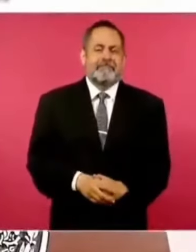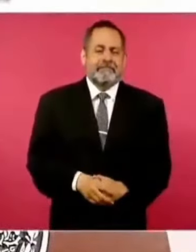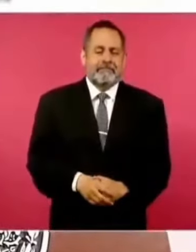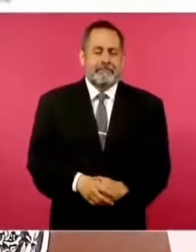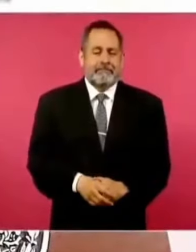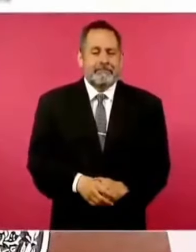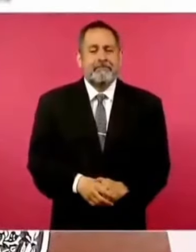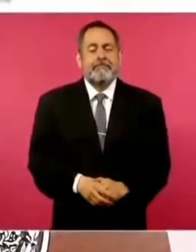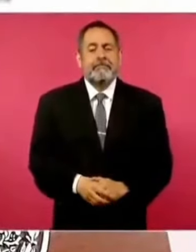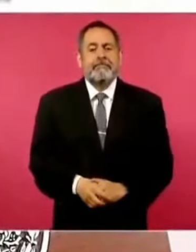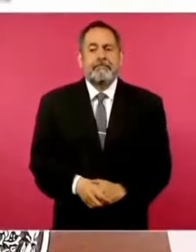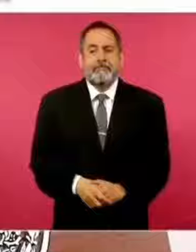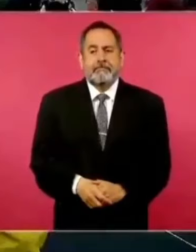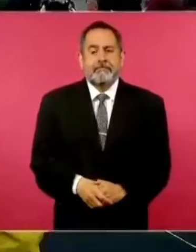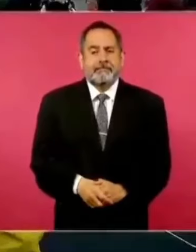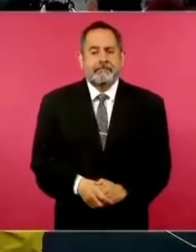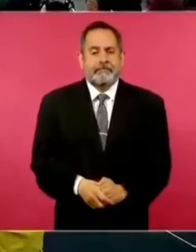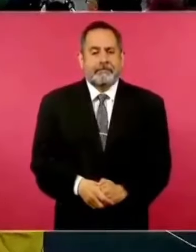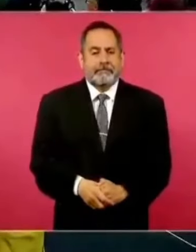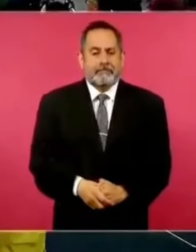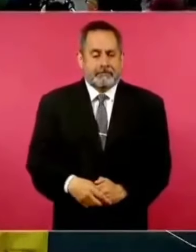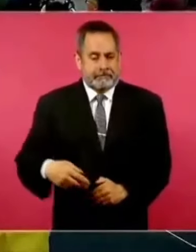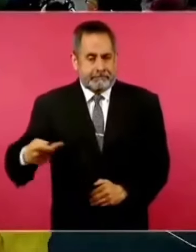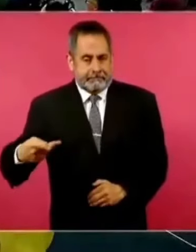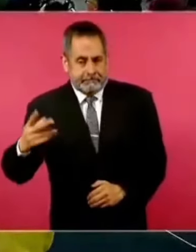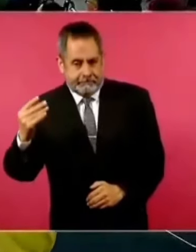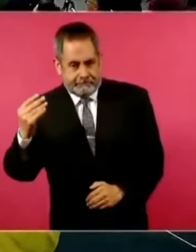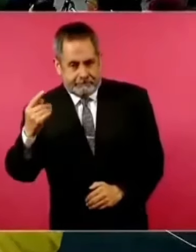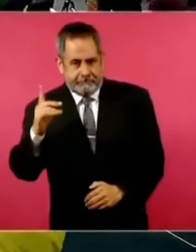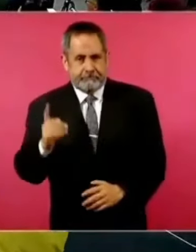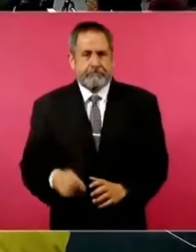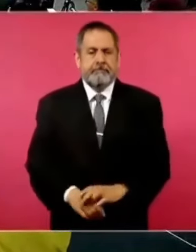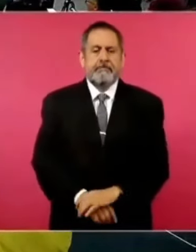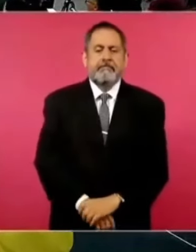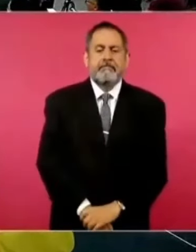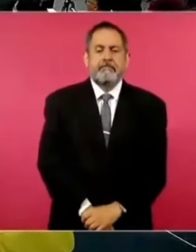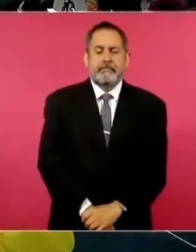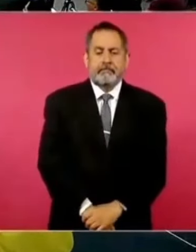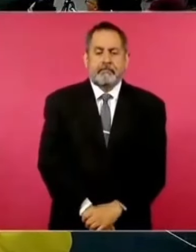presidente, para la comida que puedo hablar del plan C y